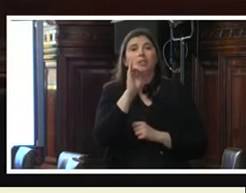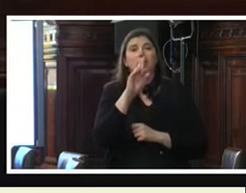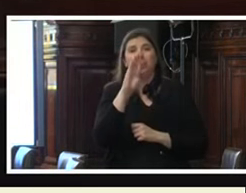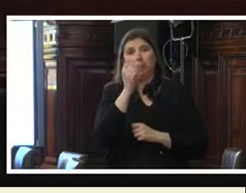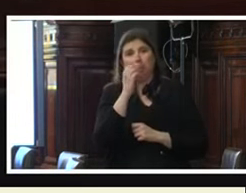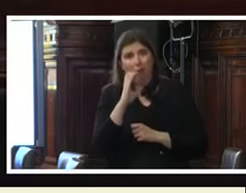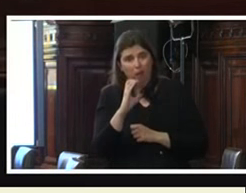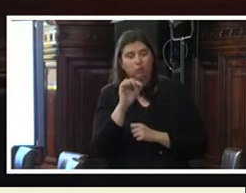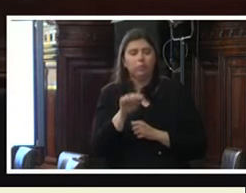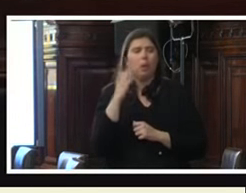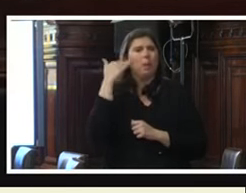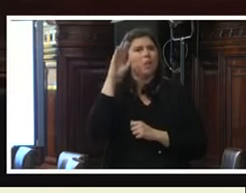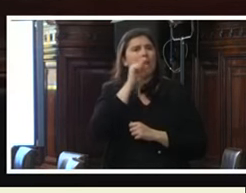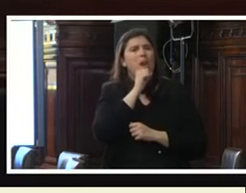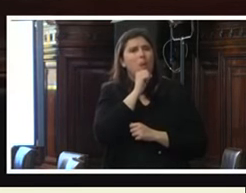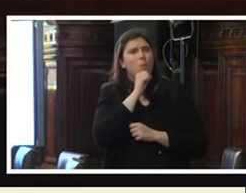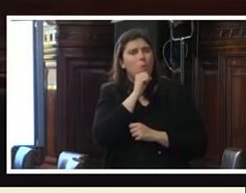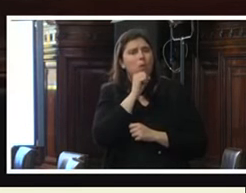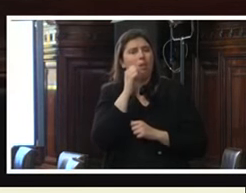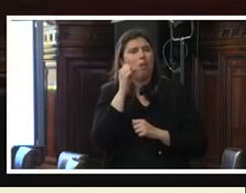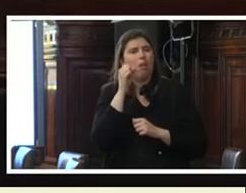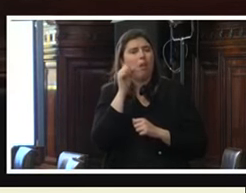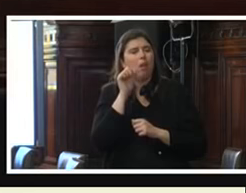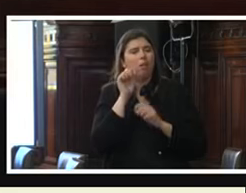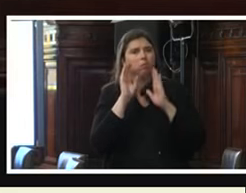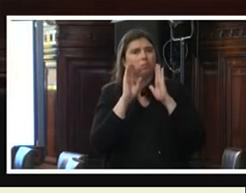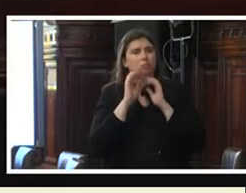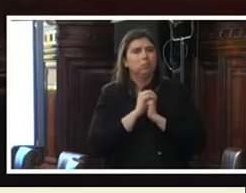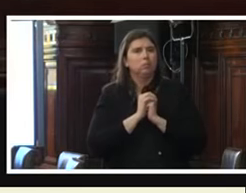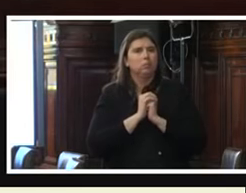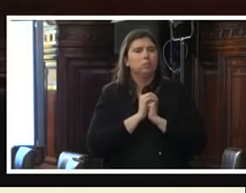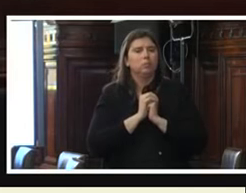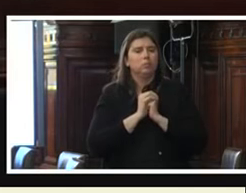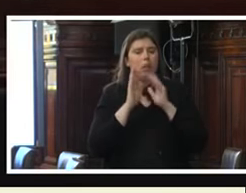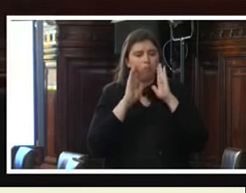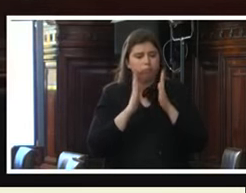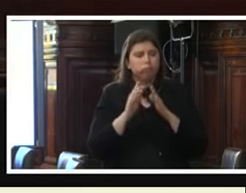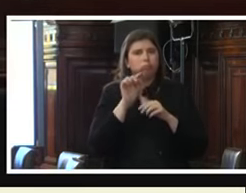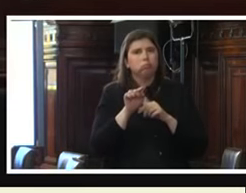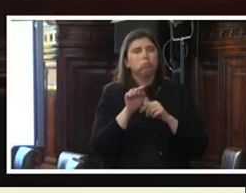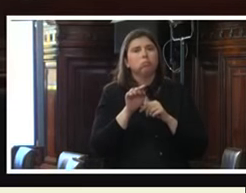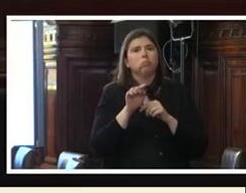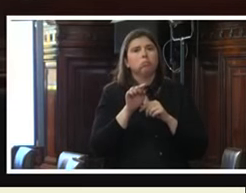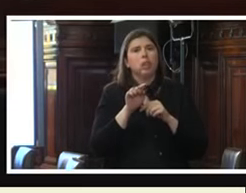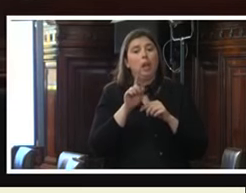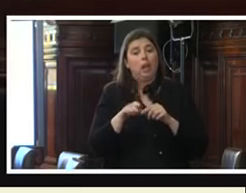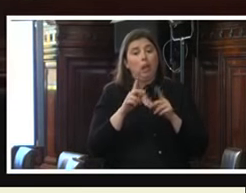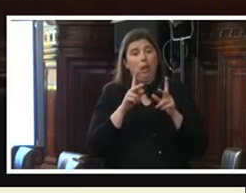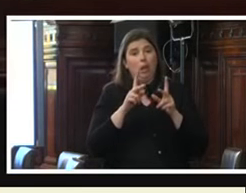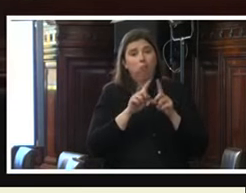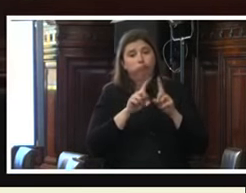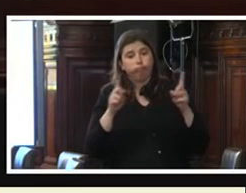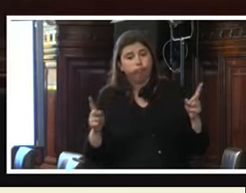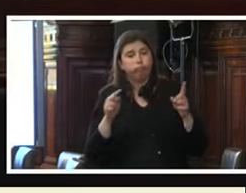tienen a las personas adultas mayores en sus molares en su tensos que se encuentran en sus modalidades diurnos y de larga estancia tienen